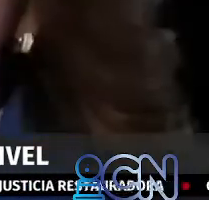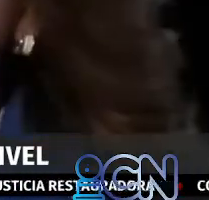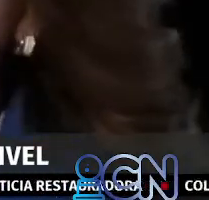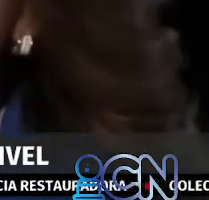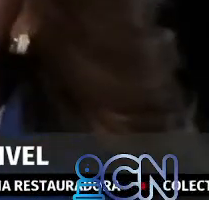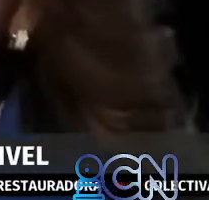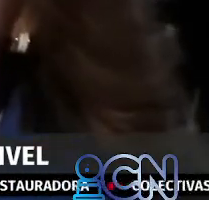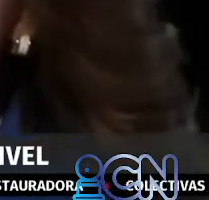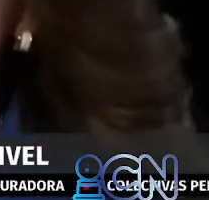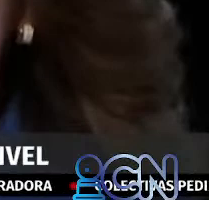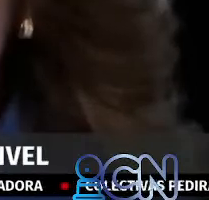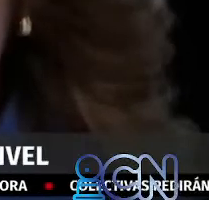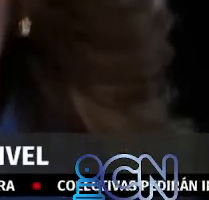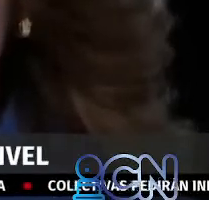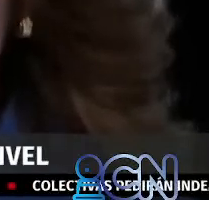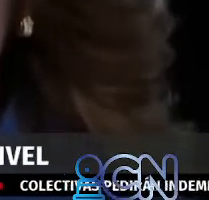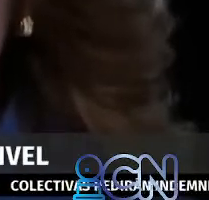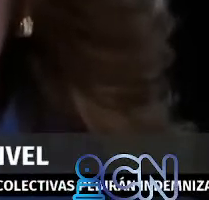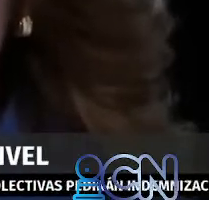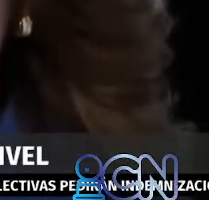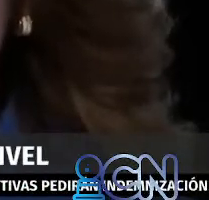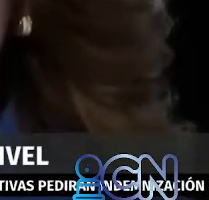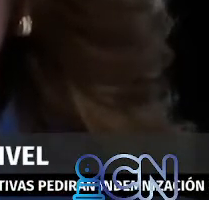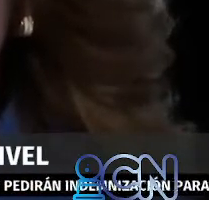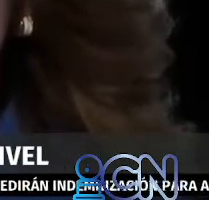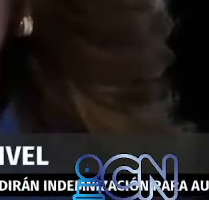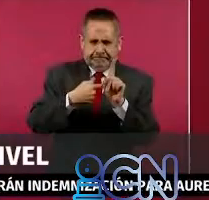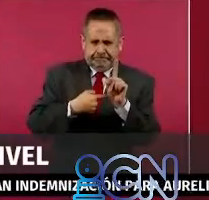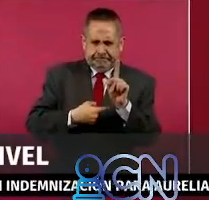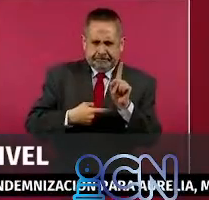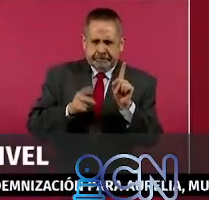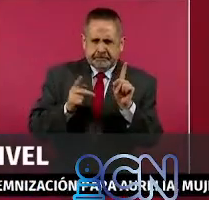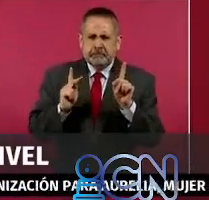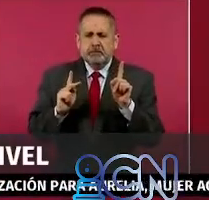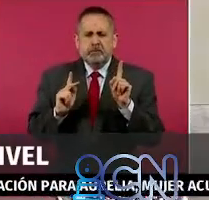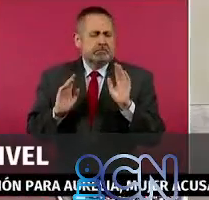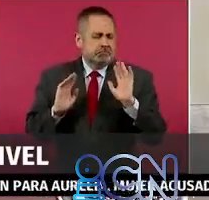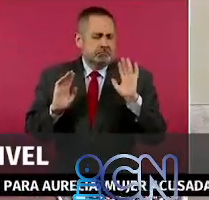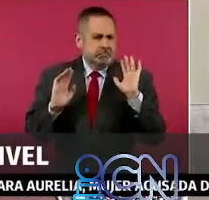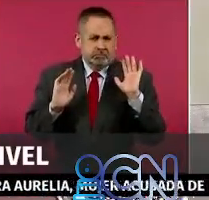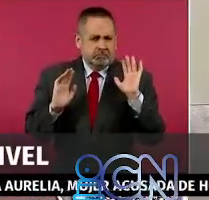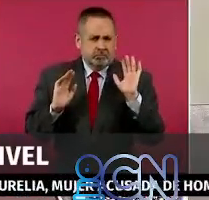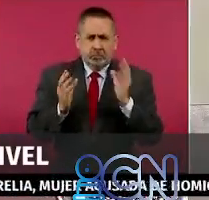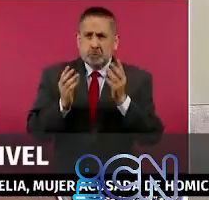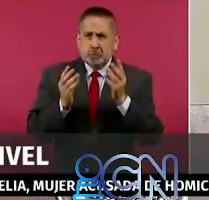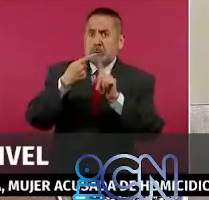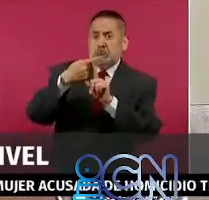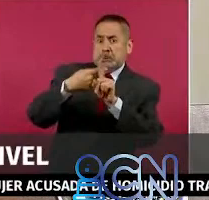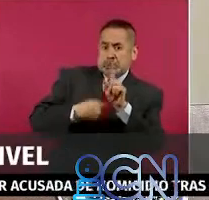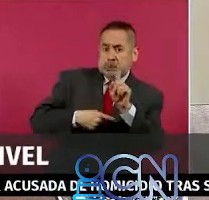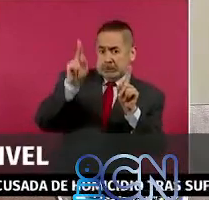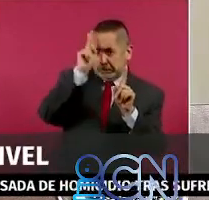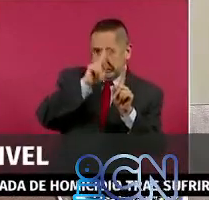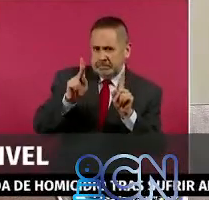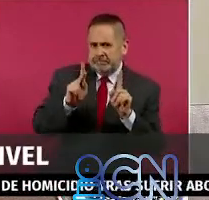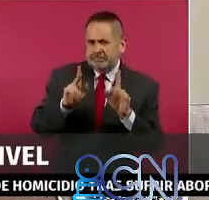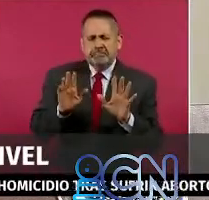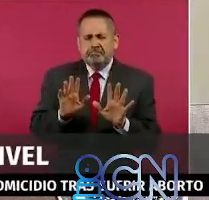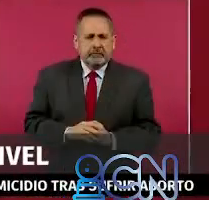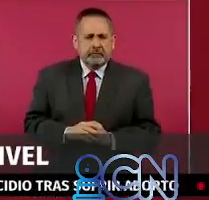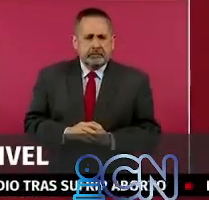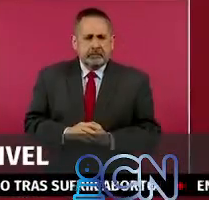donde la ministra no tiene ninguna protección. Okay. Está previsto este mecanismo y está tal cual en la ley. De hecho, ahí subí unos